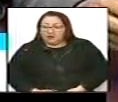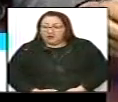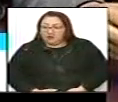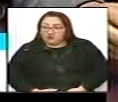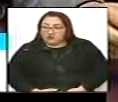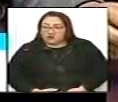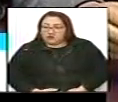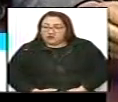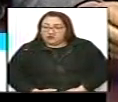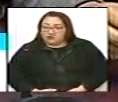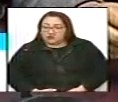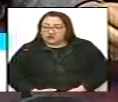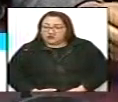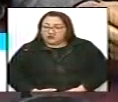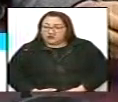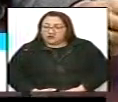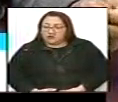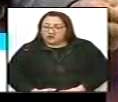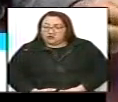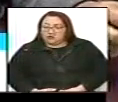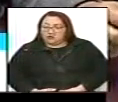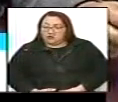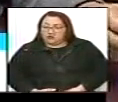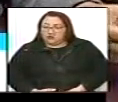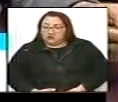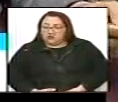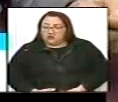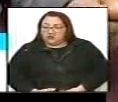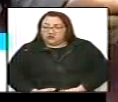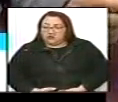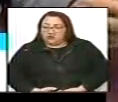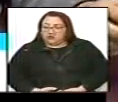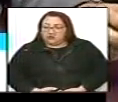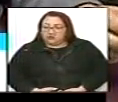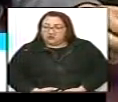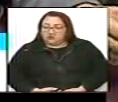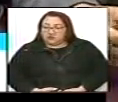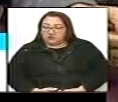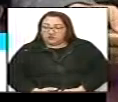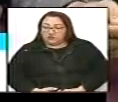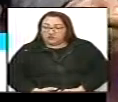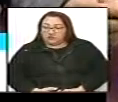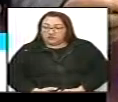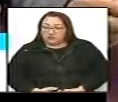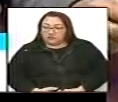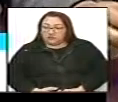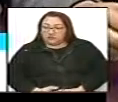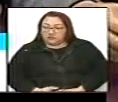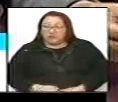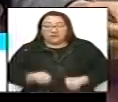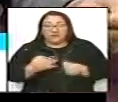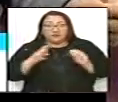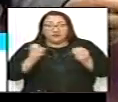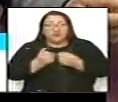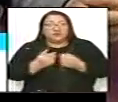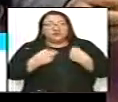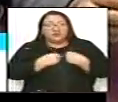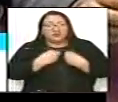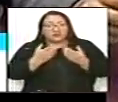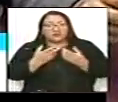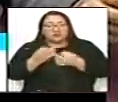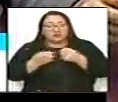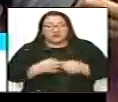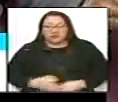de este hecho. Si se mantiene el blindaje, la mayoría en el Congreso tendrá que ser la responsable de dar